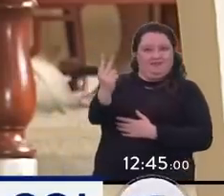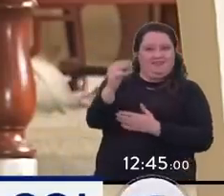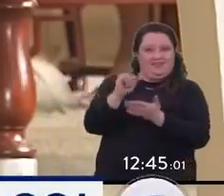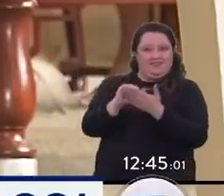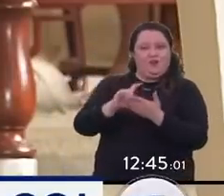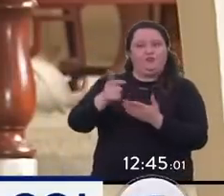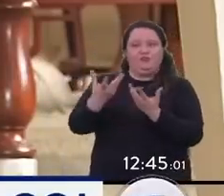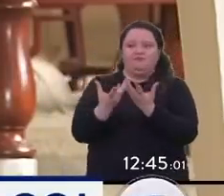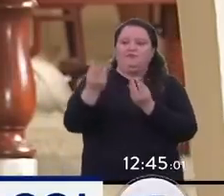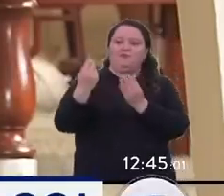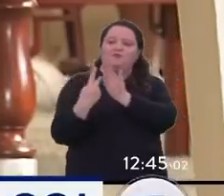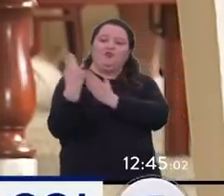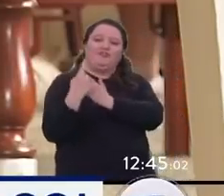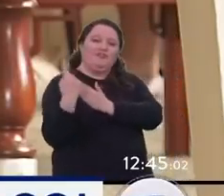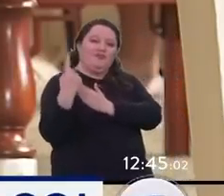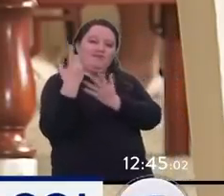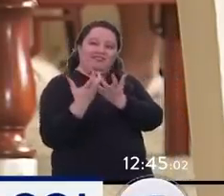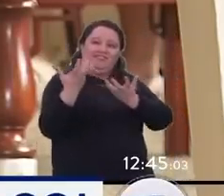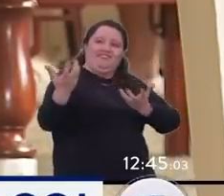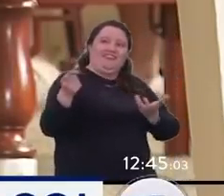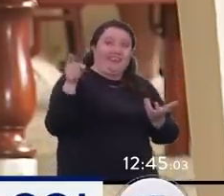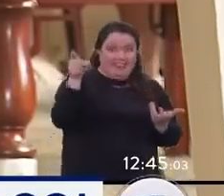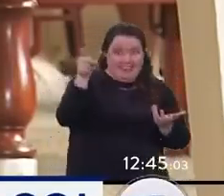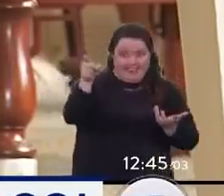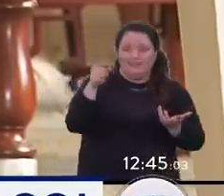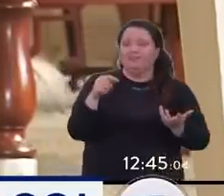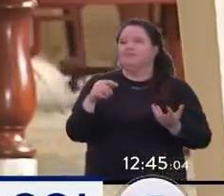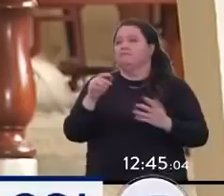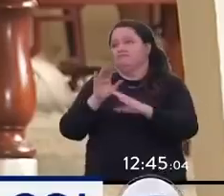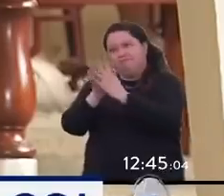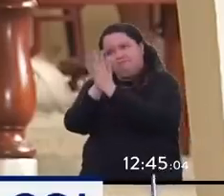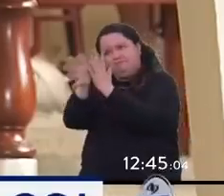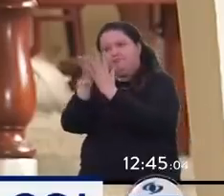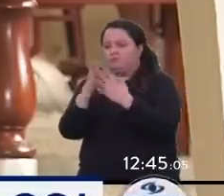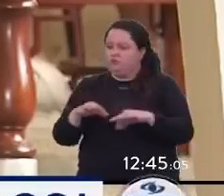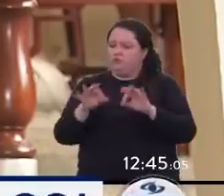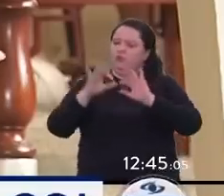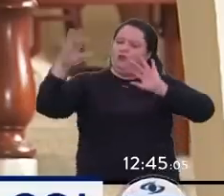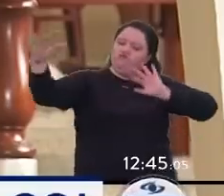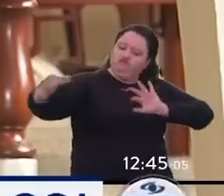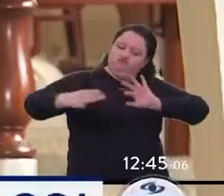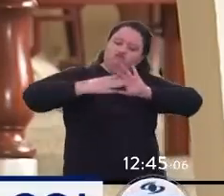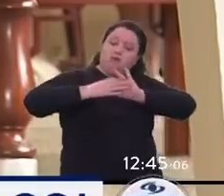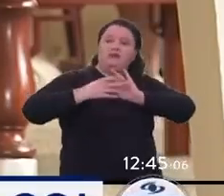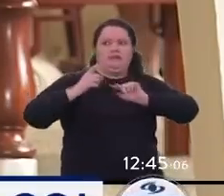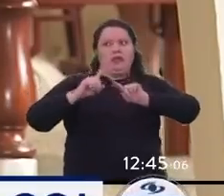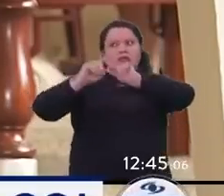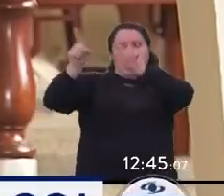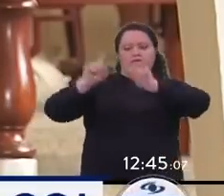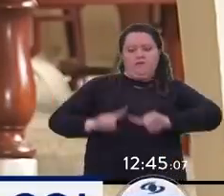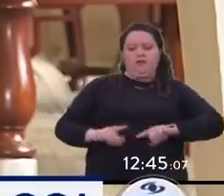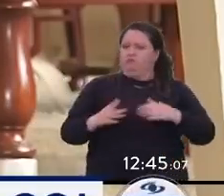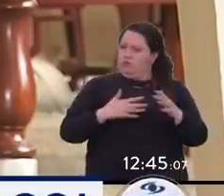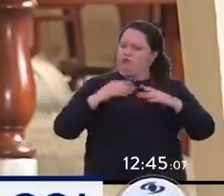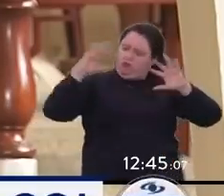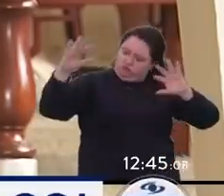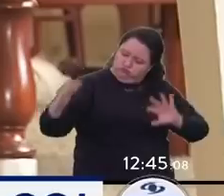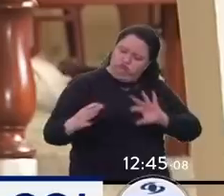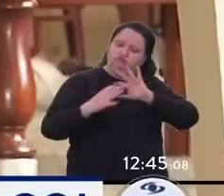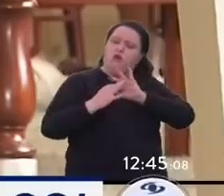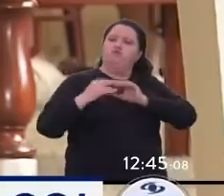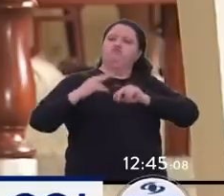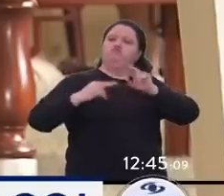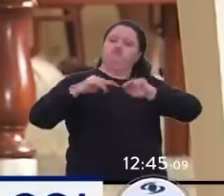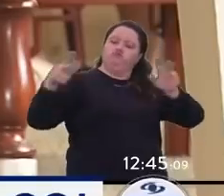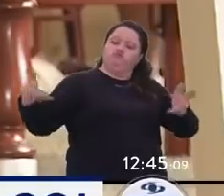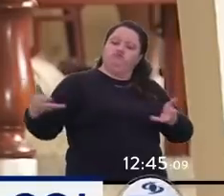del otro proyecto político, a una articulación. En medio de la diferencia se puede construir y